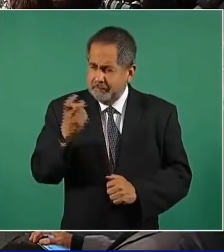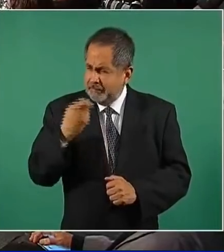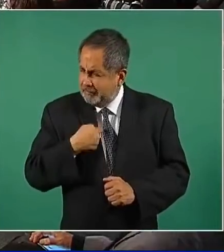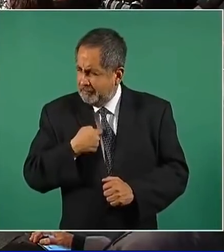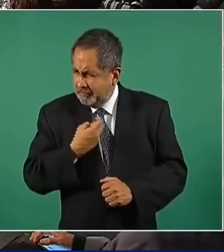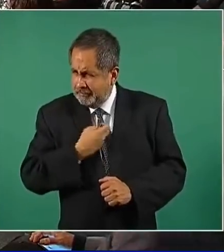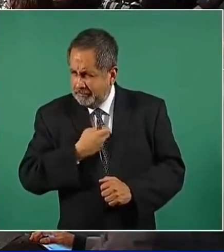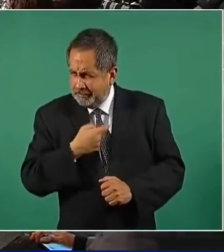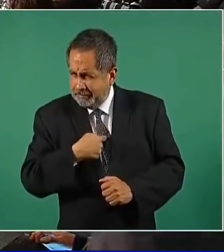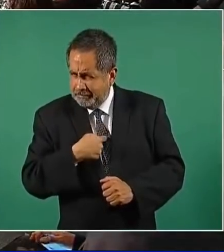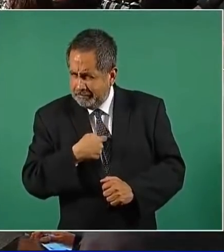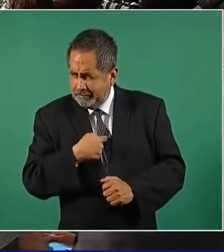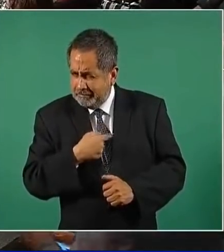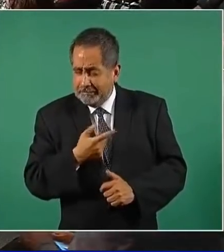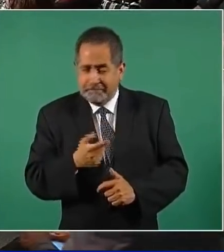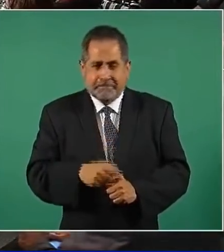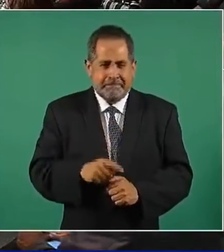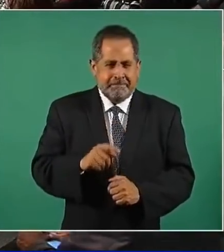el actual